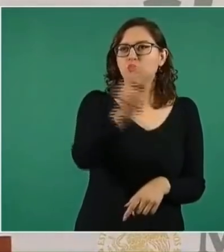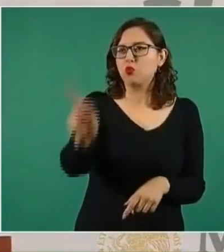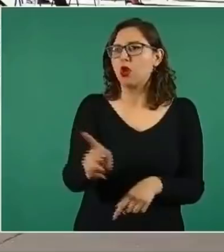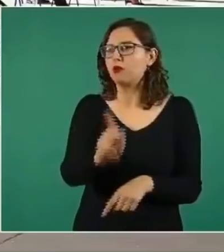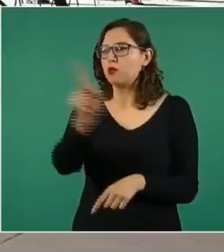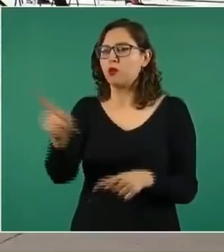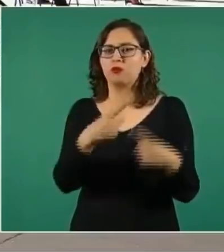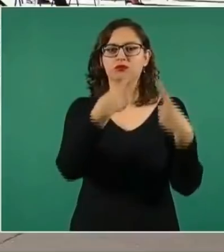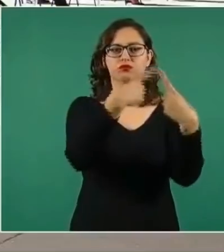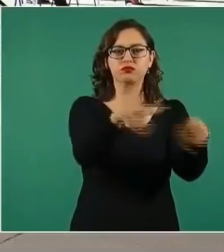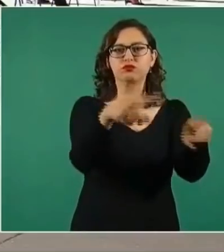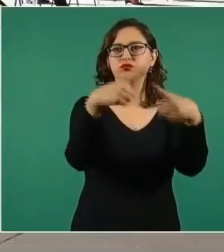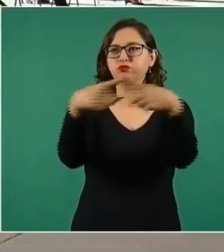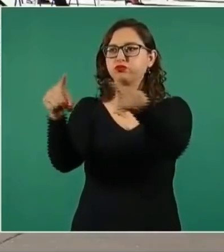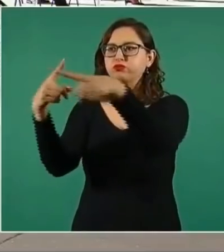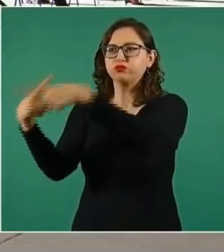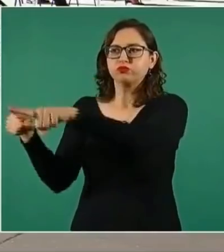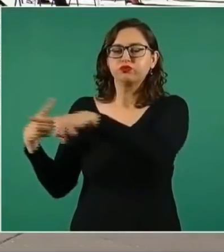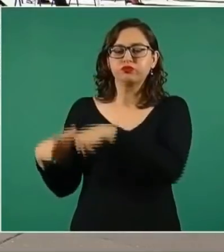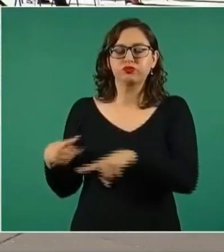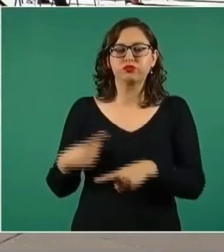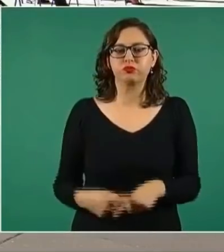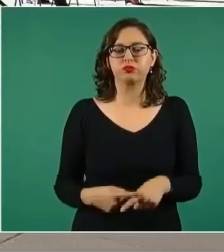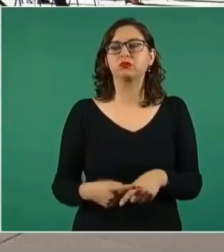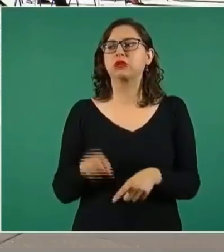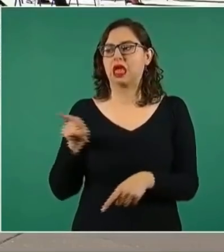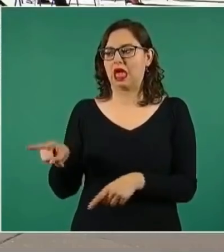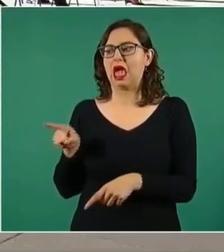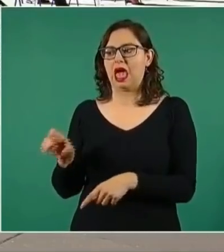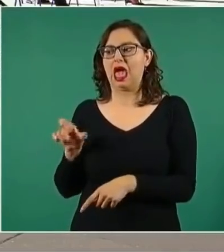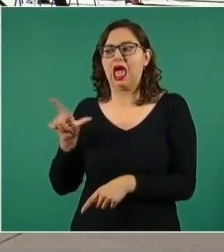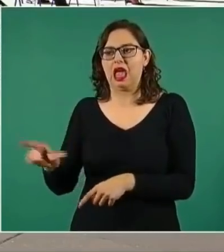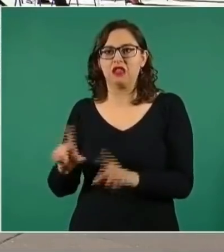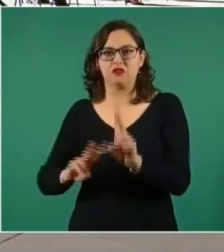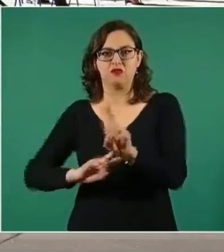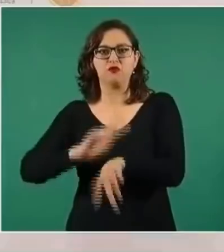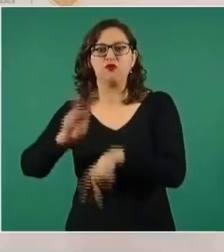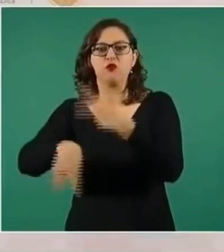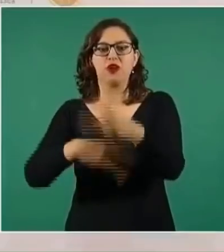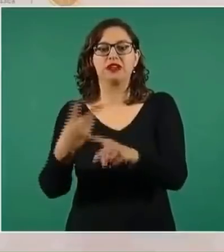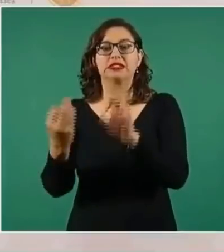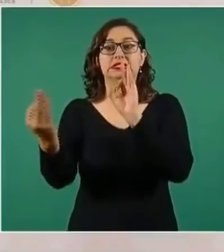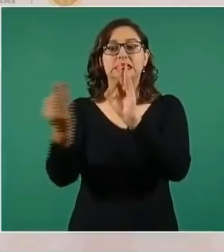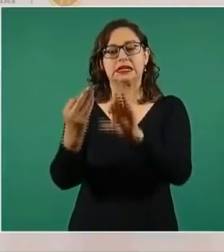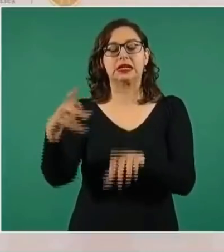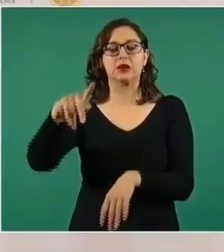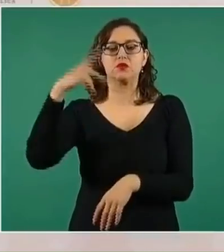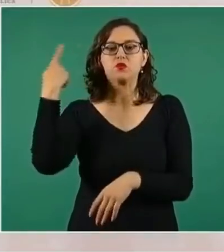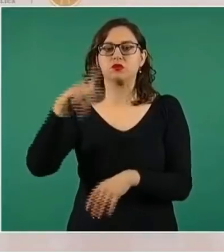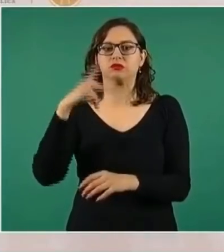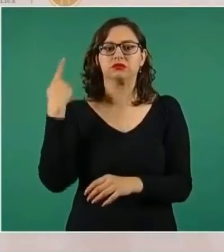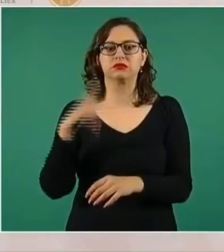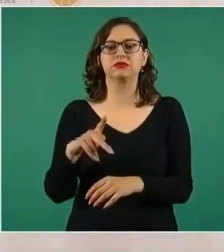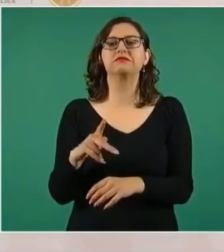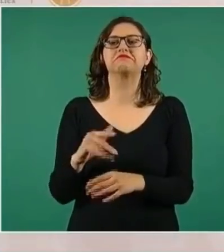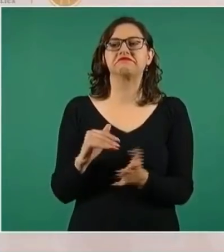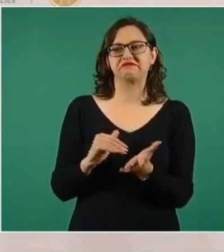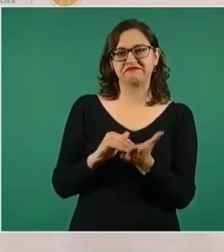Izúcar, Huequechula y otros lugares del Valle de Puebla aplicó la